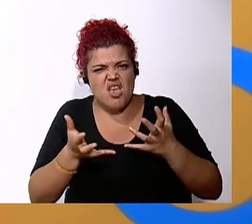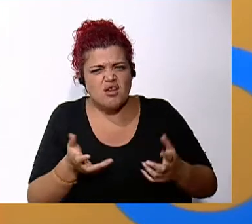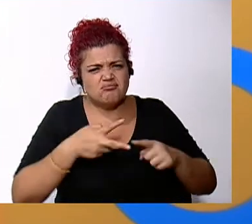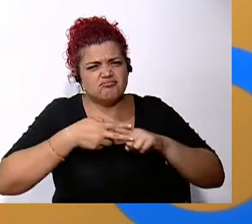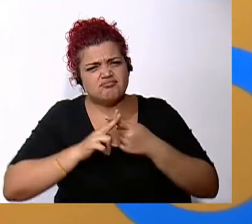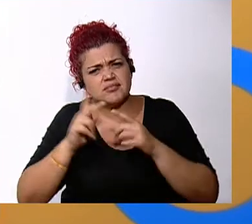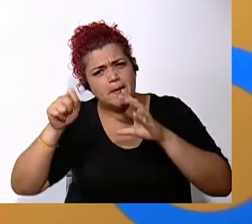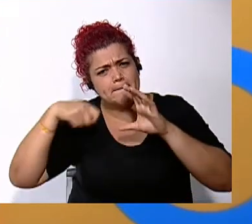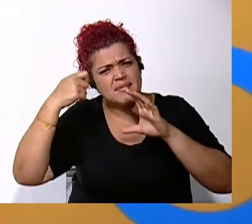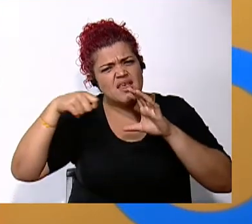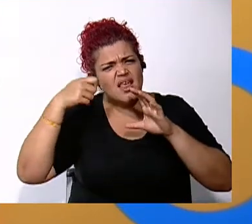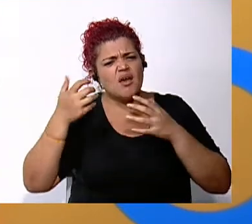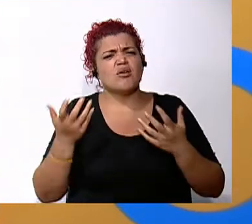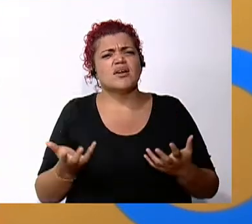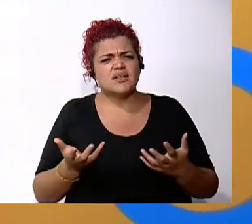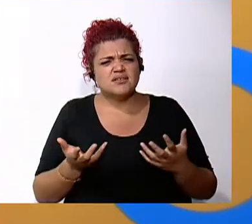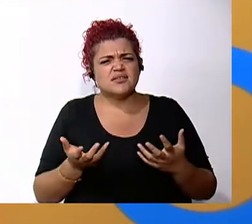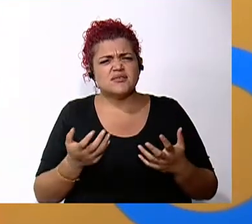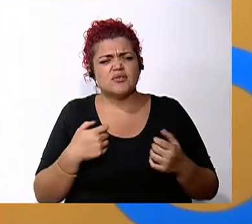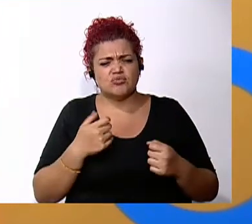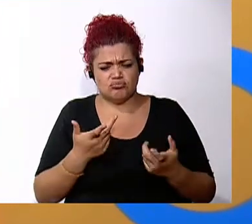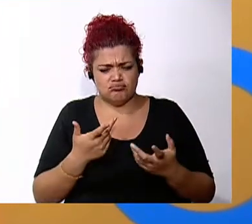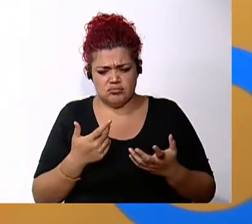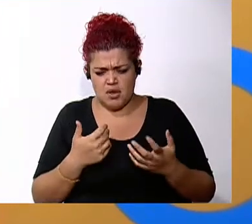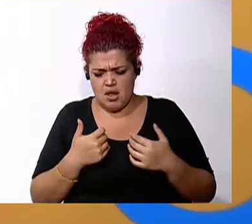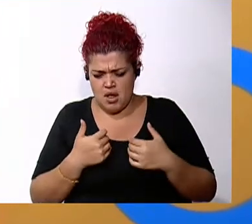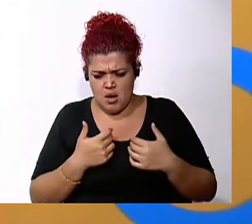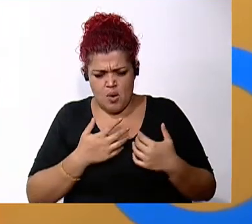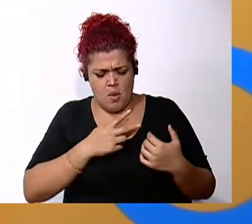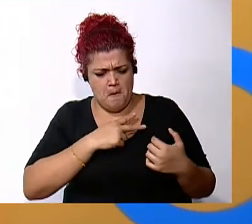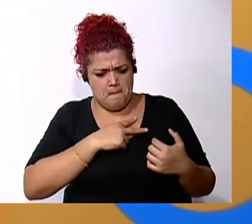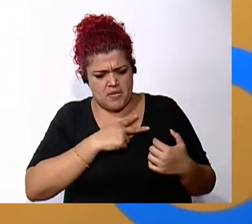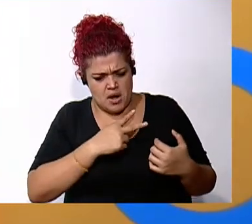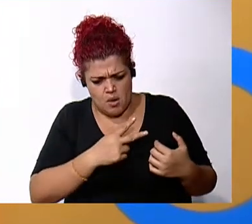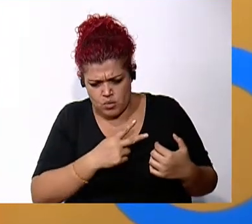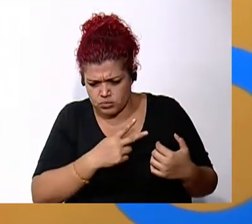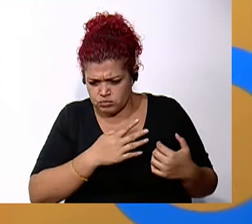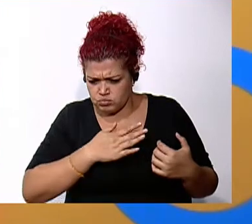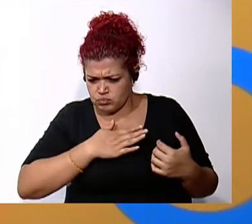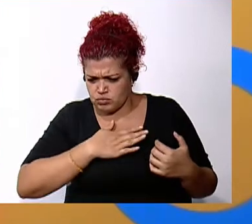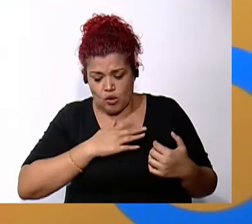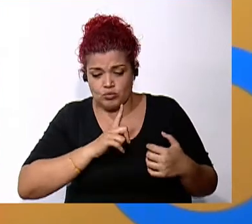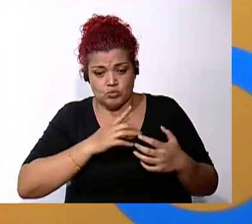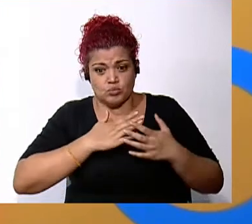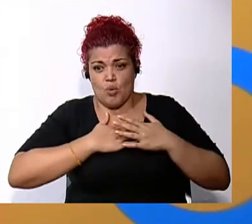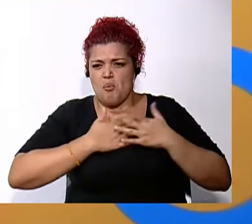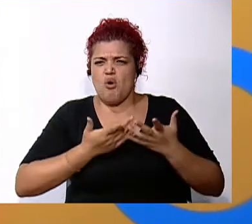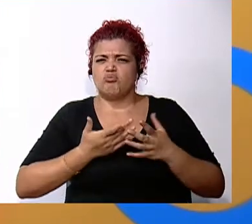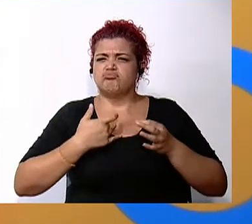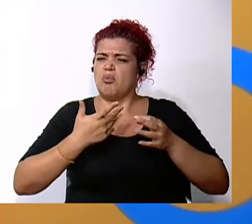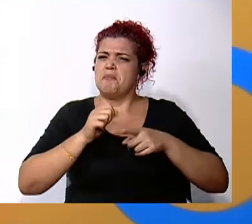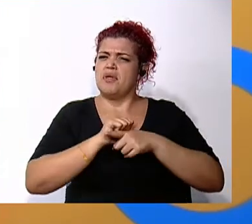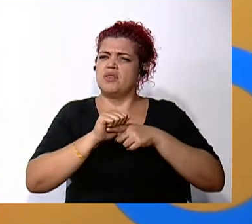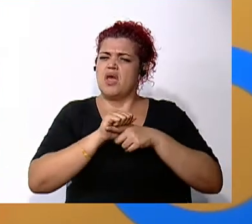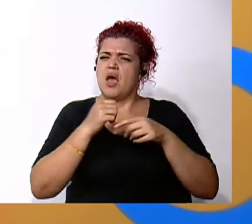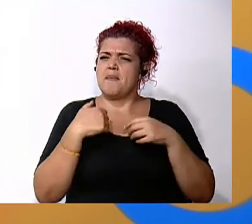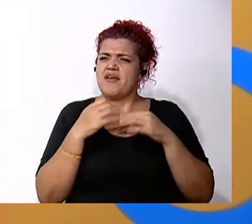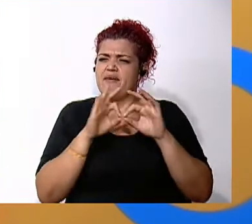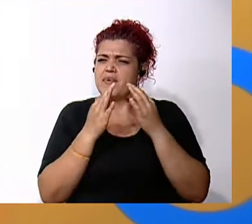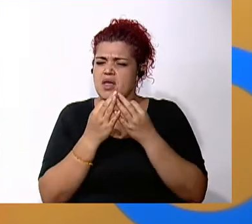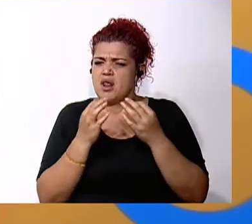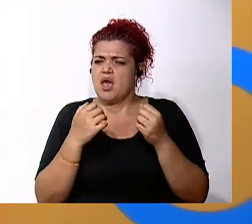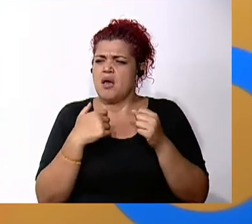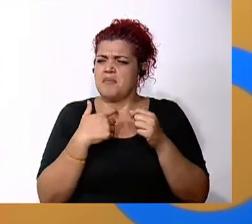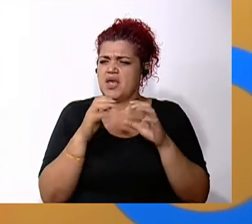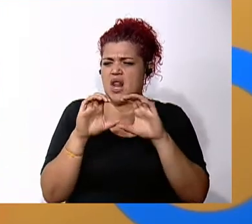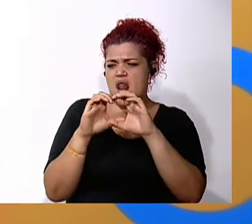interesante acerca de valores que debemos practicar tanto en nuestra familia como en nuestra clase. Acompáñenme